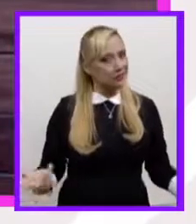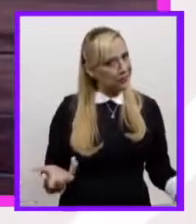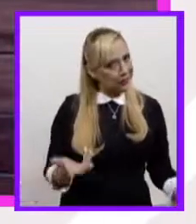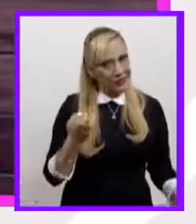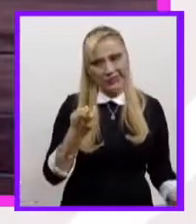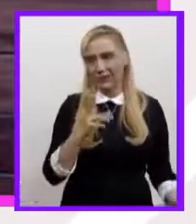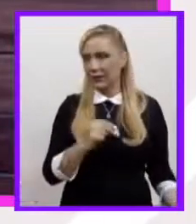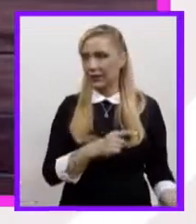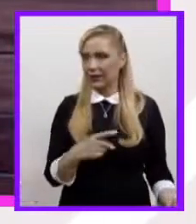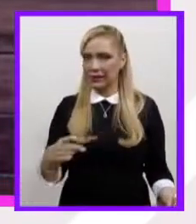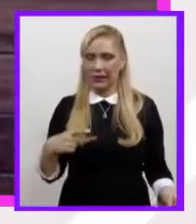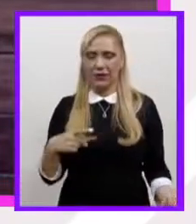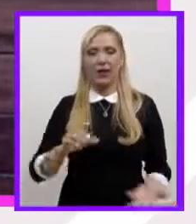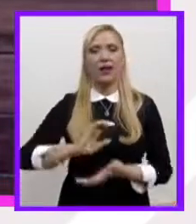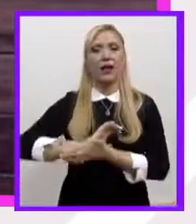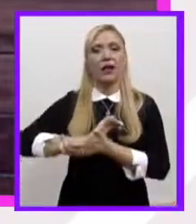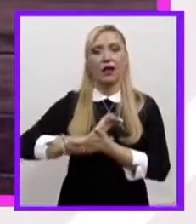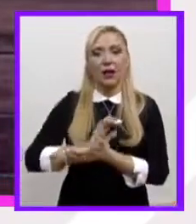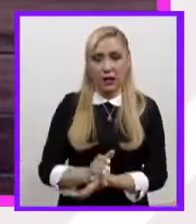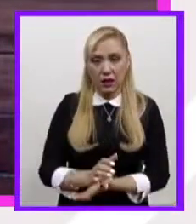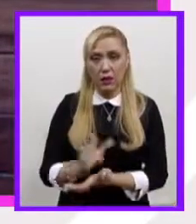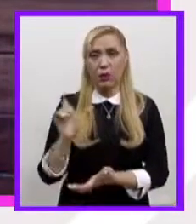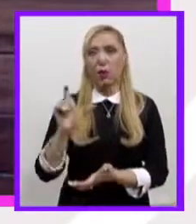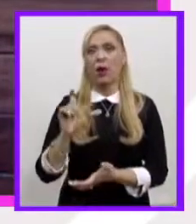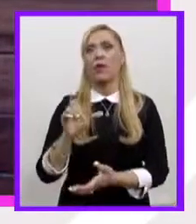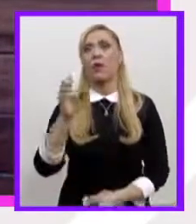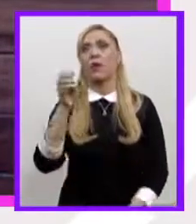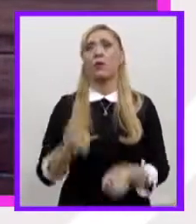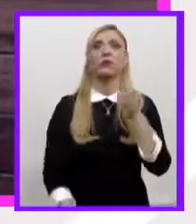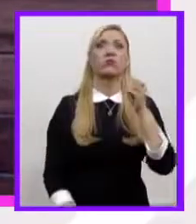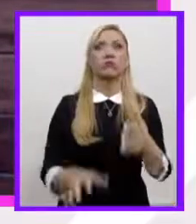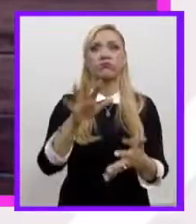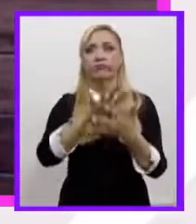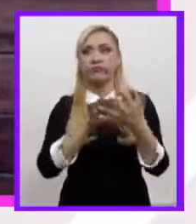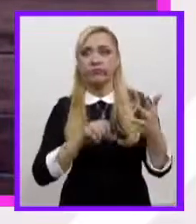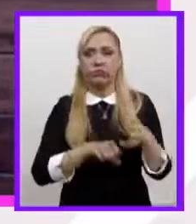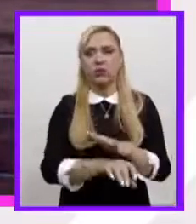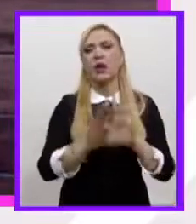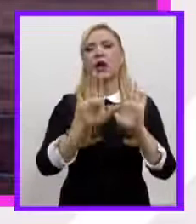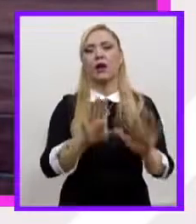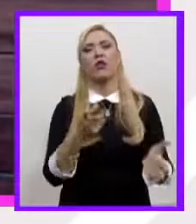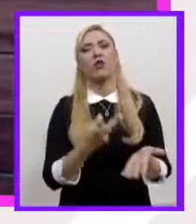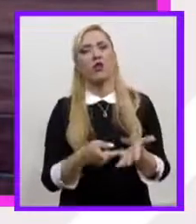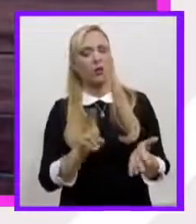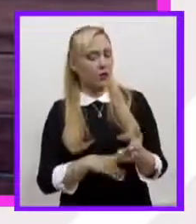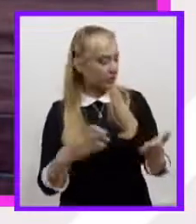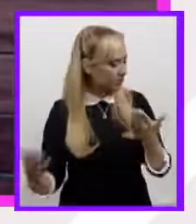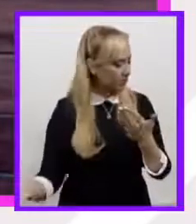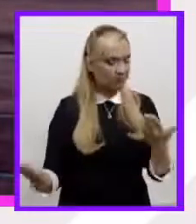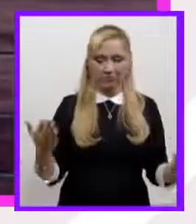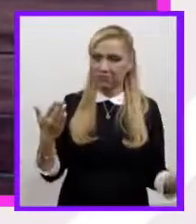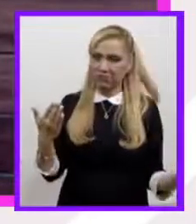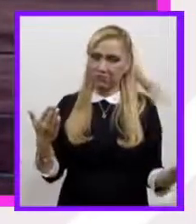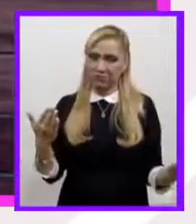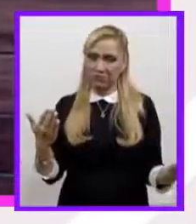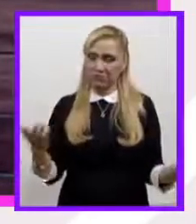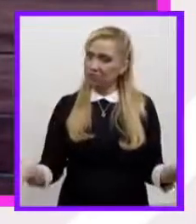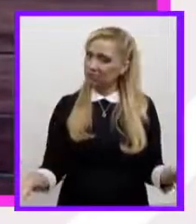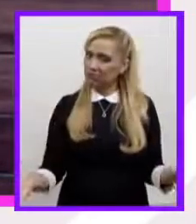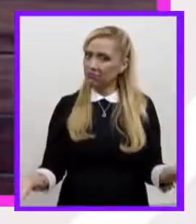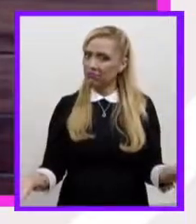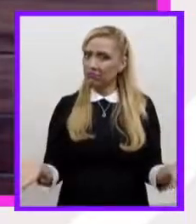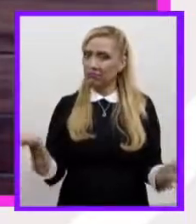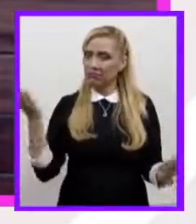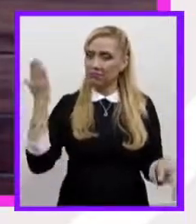la discriminación en este sentido, llevarlo a lo penal, tendría este doble efecto de, pues se le da un valor, pero no